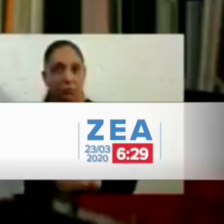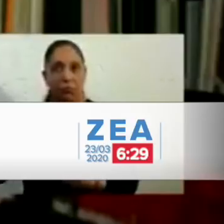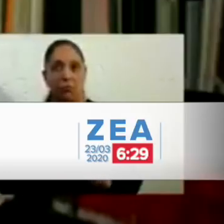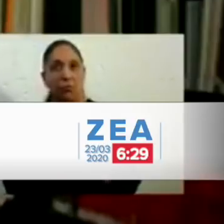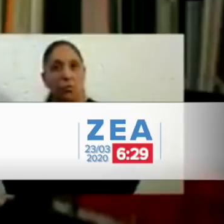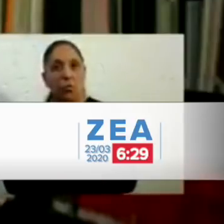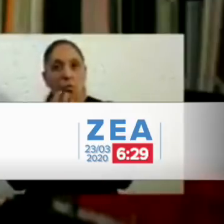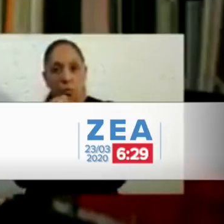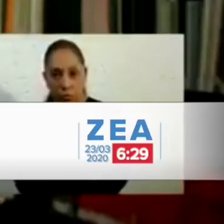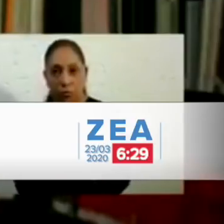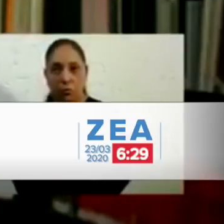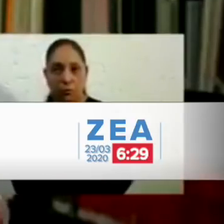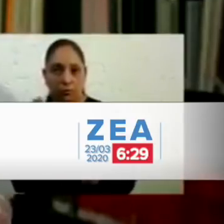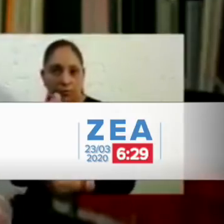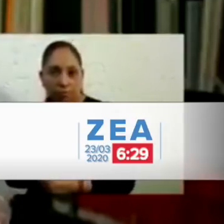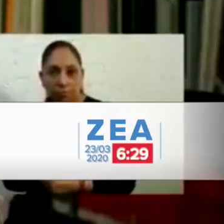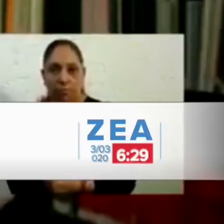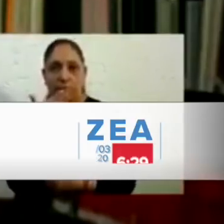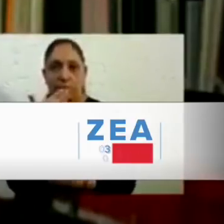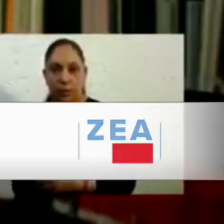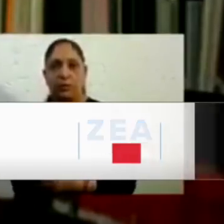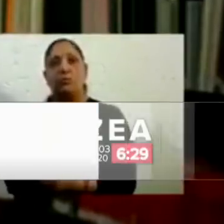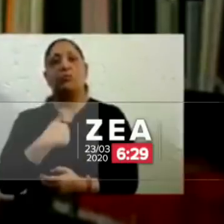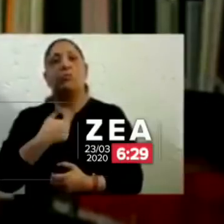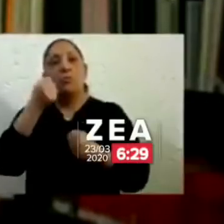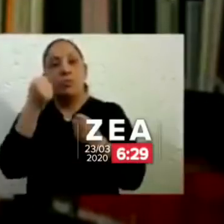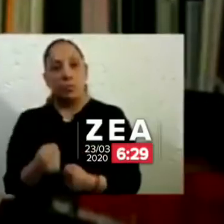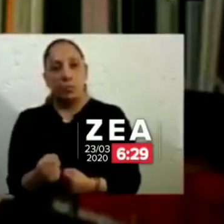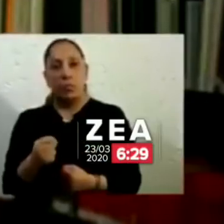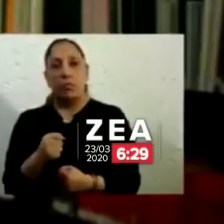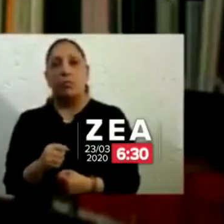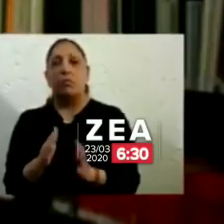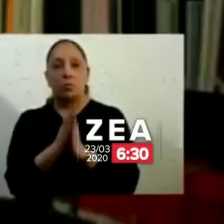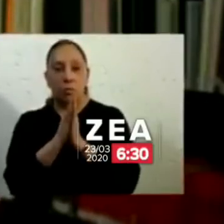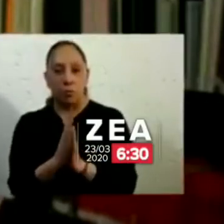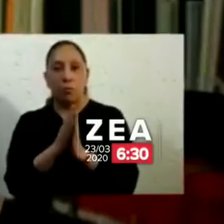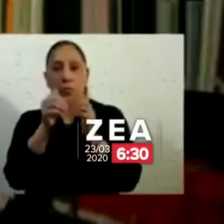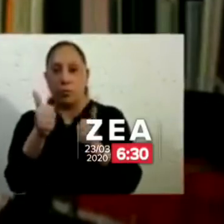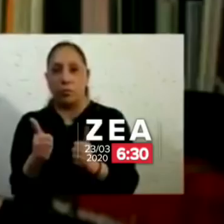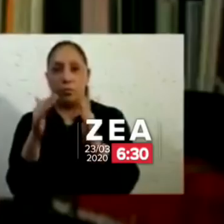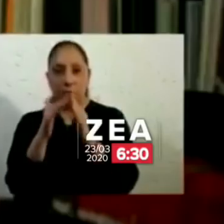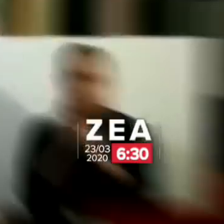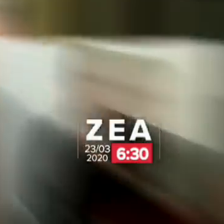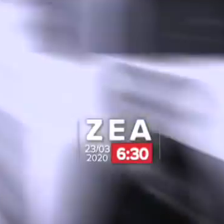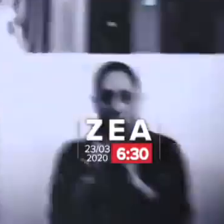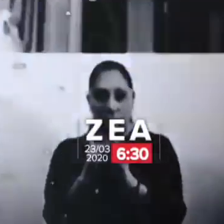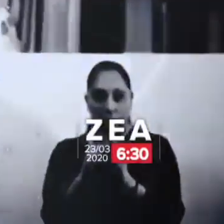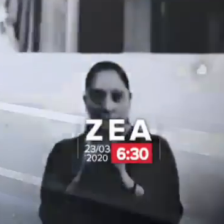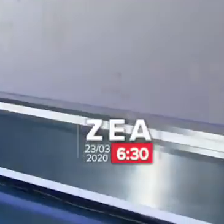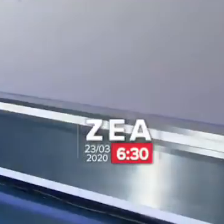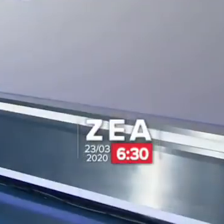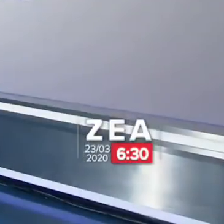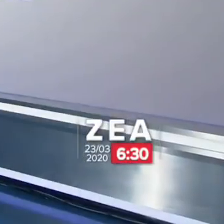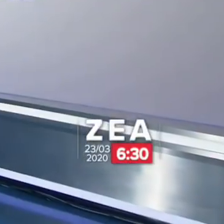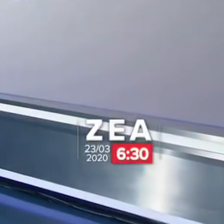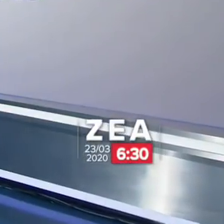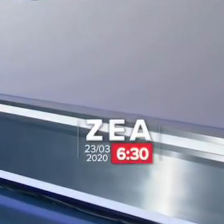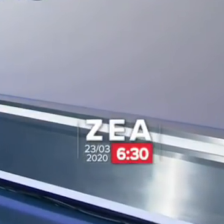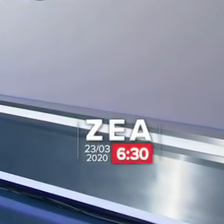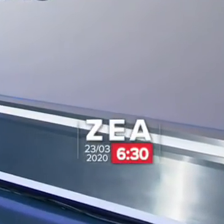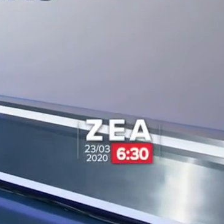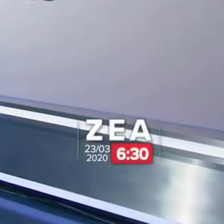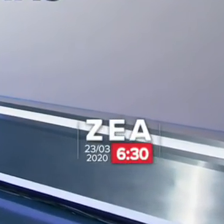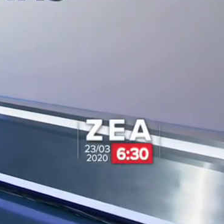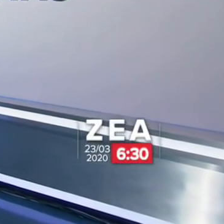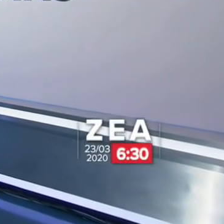Quédate en casa. El reto es no contagiar y no contagiarse. Debido a que hoy comienza